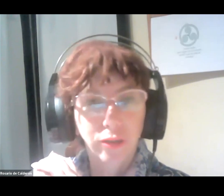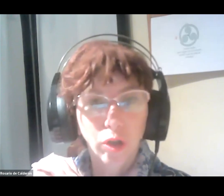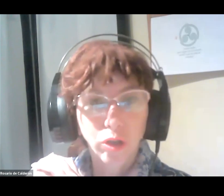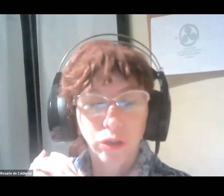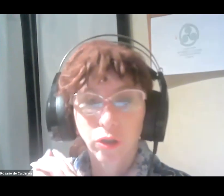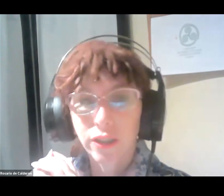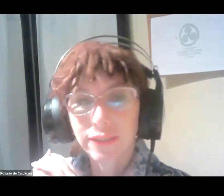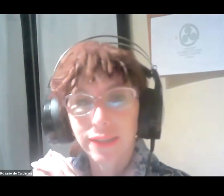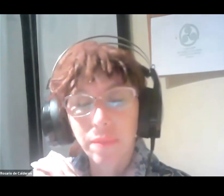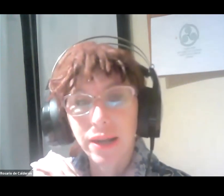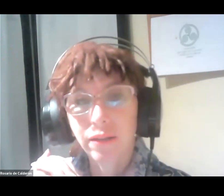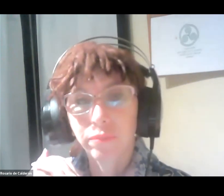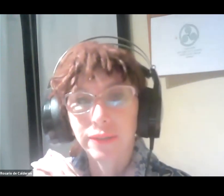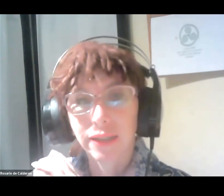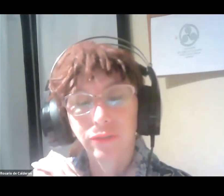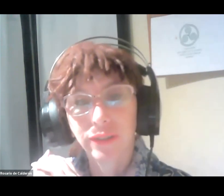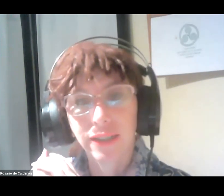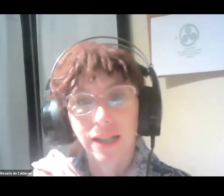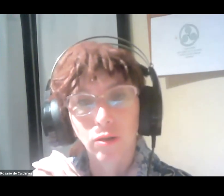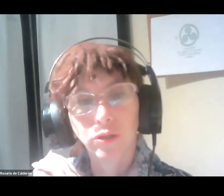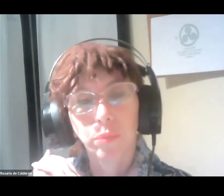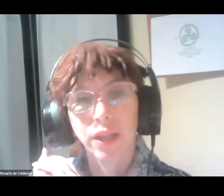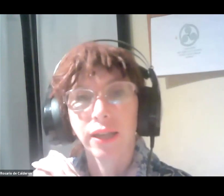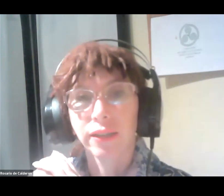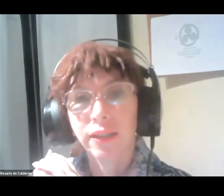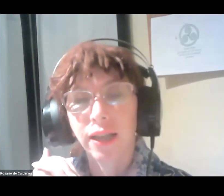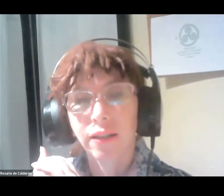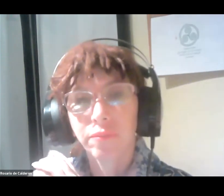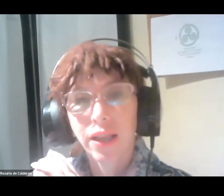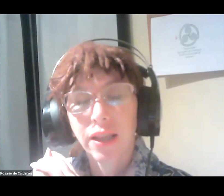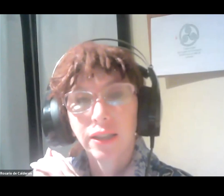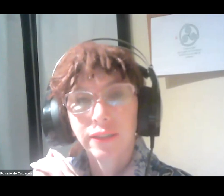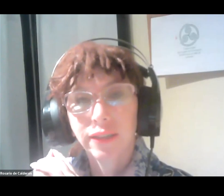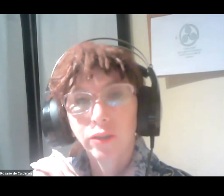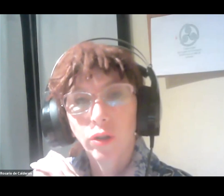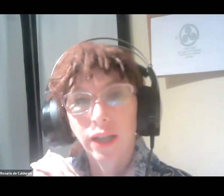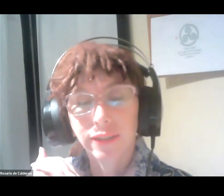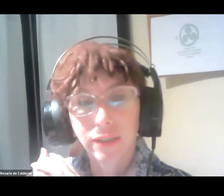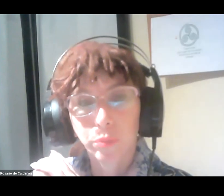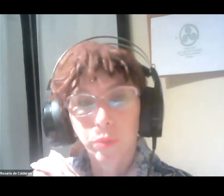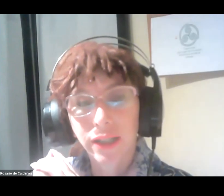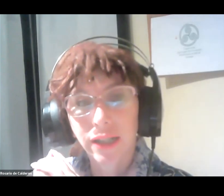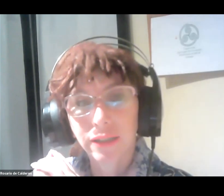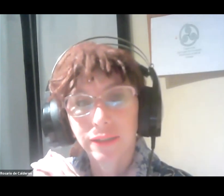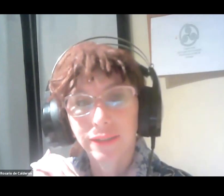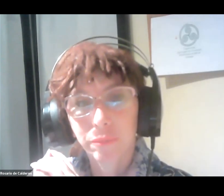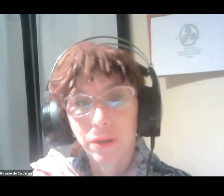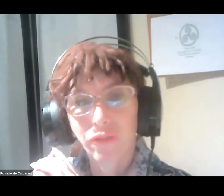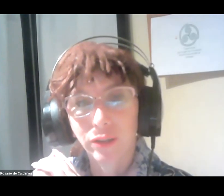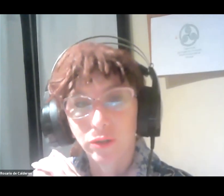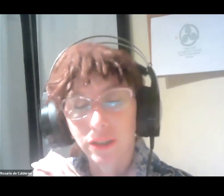antonio si no tienes cámara va a ser difícil que carlos te pueda entender siendo que es